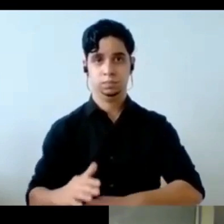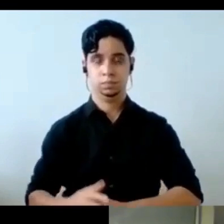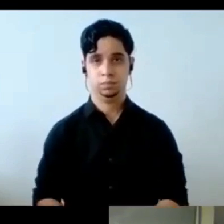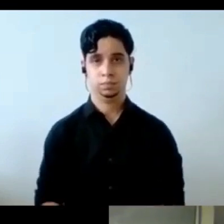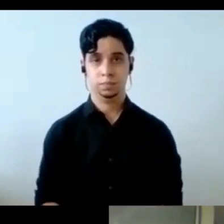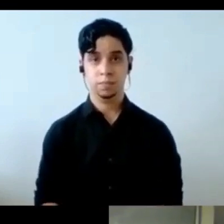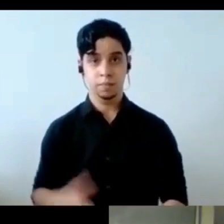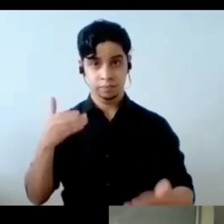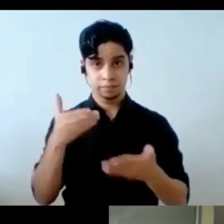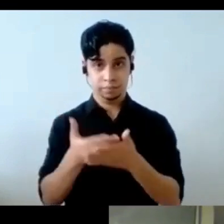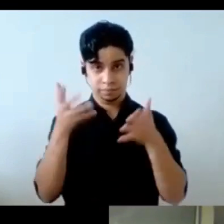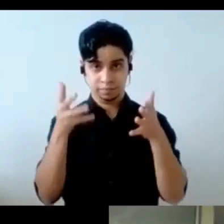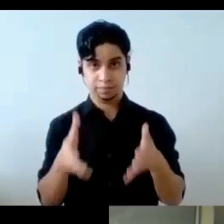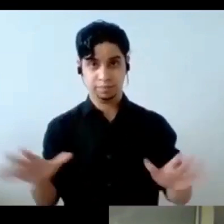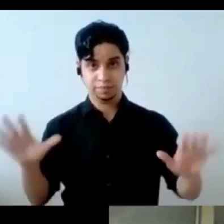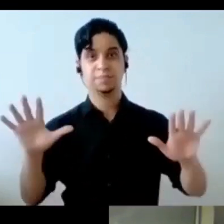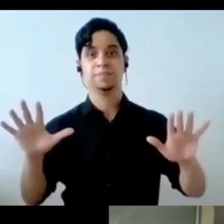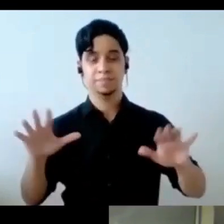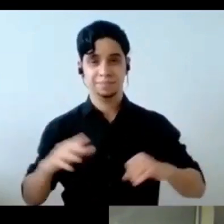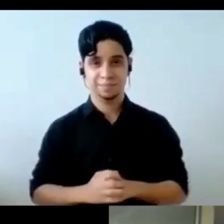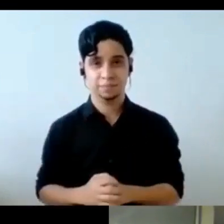Henos aquí, que hemos llegado.